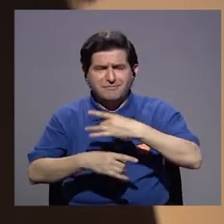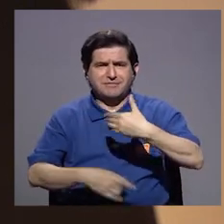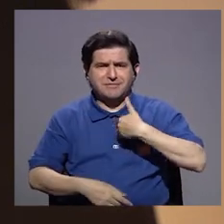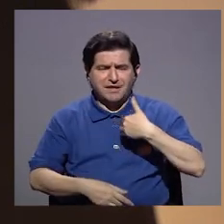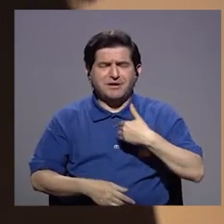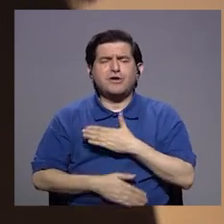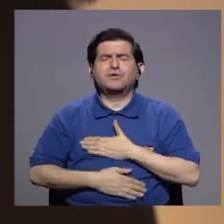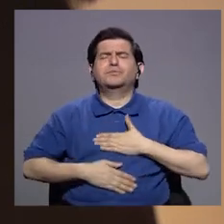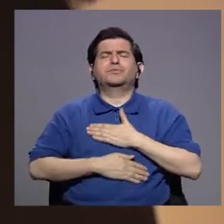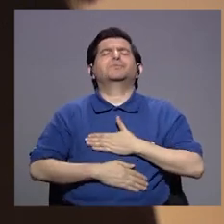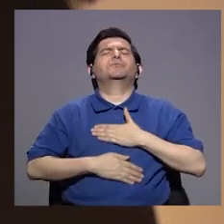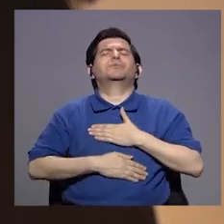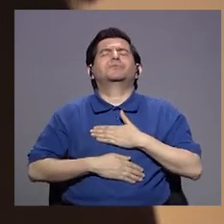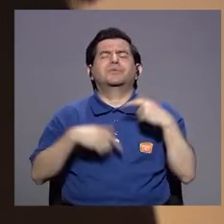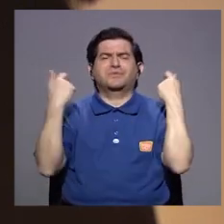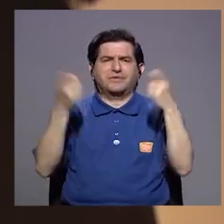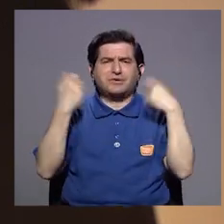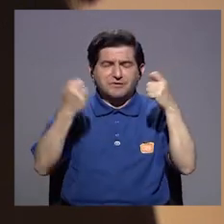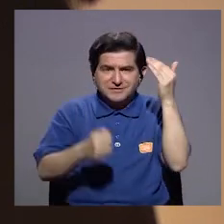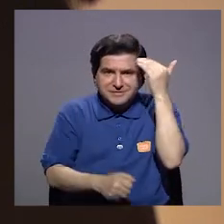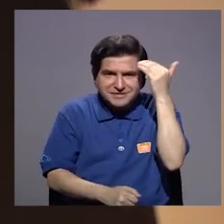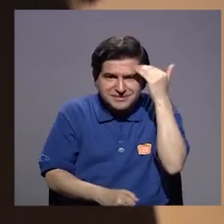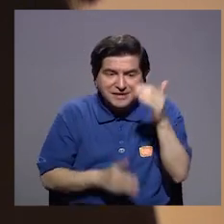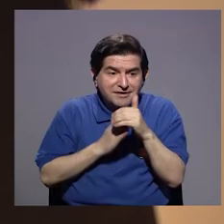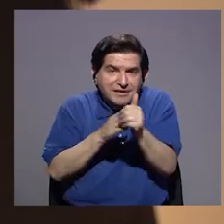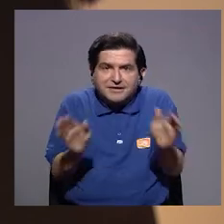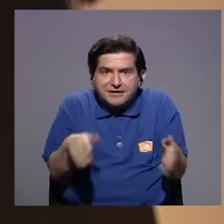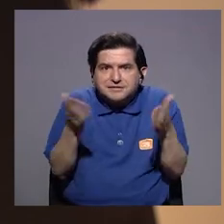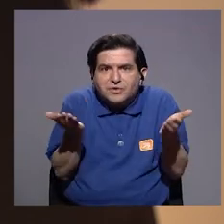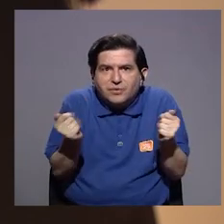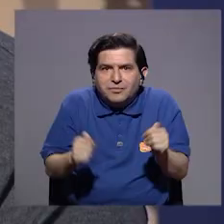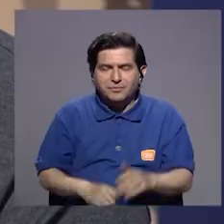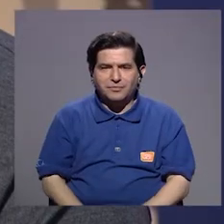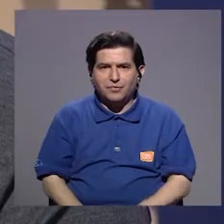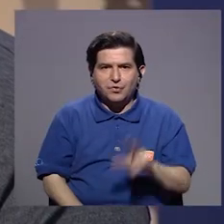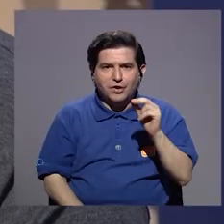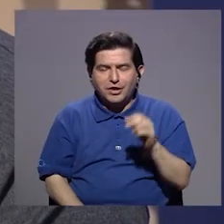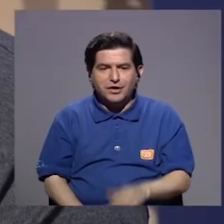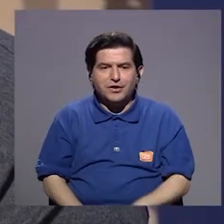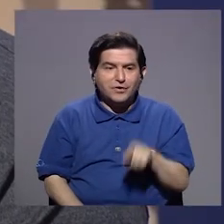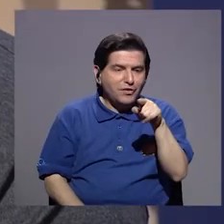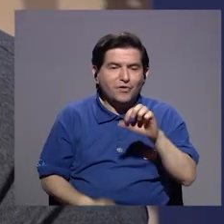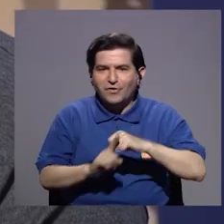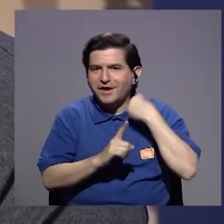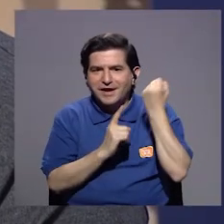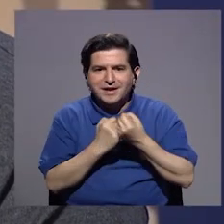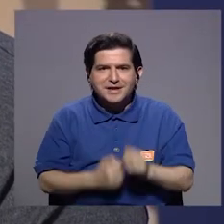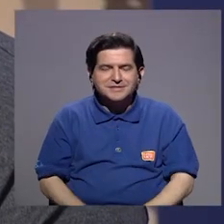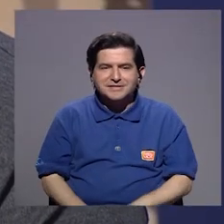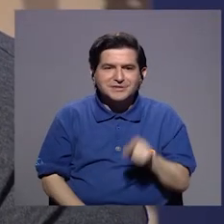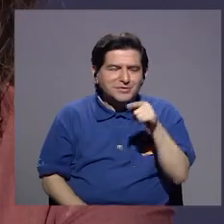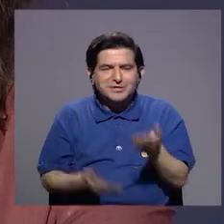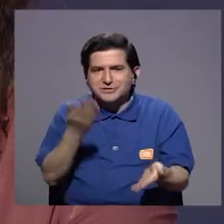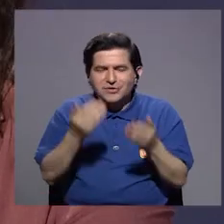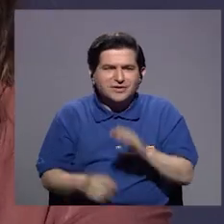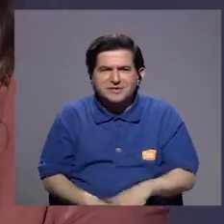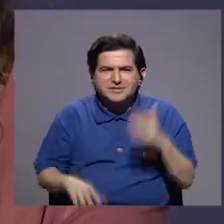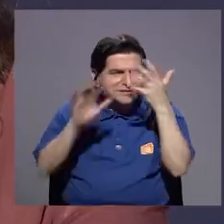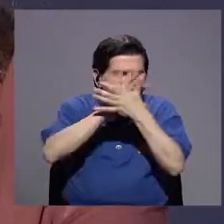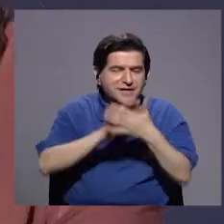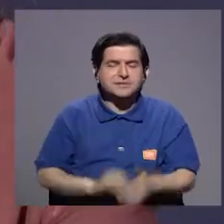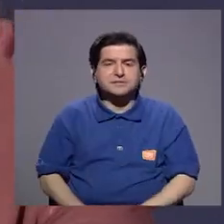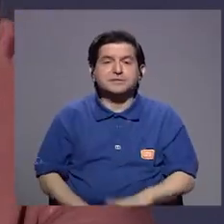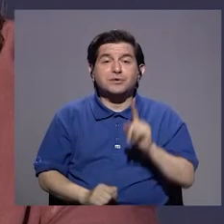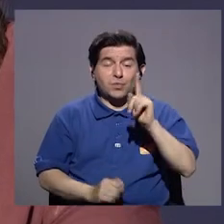de disfrutar al máximo este festival sepan cómo guiarse, cómo no perderse en este laberinto. Cómo no perderse y sobre todo